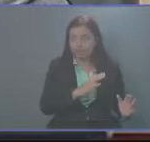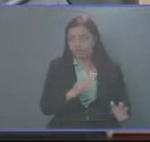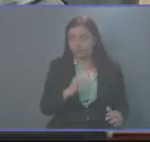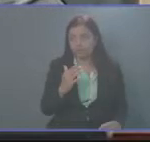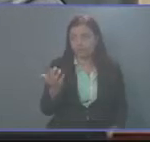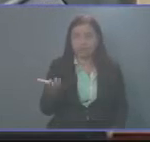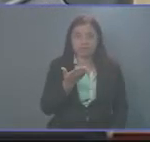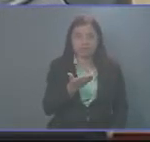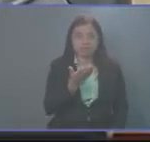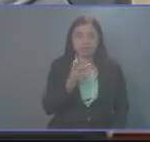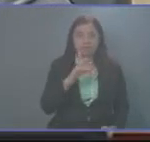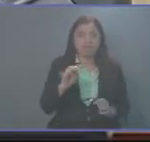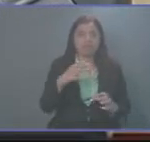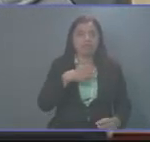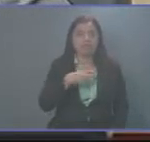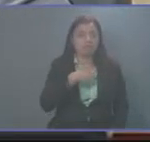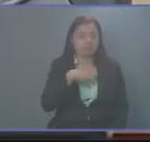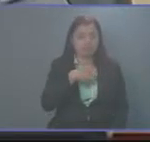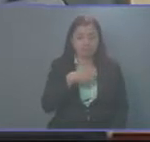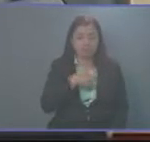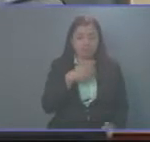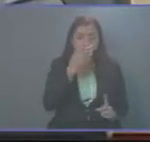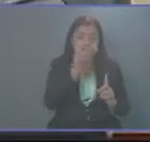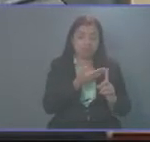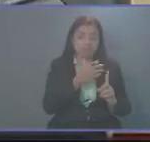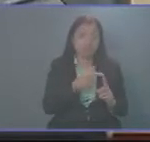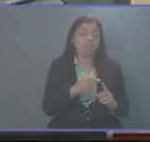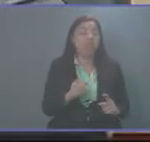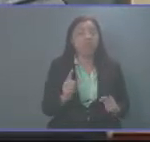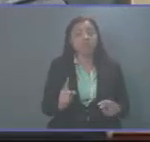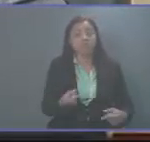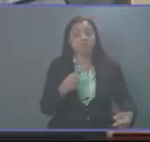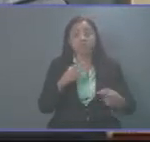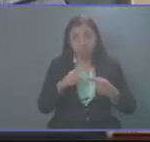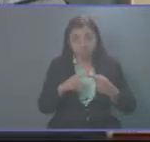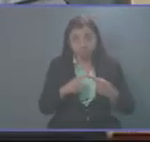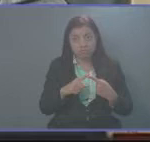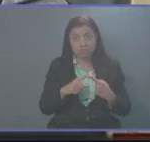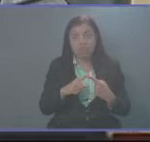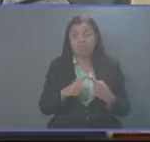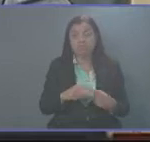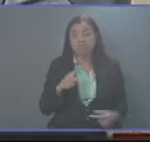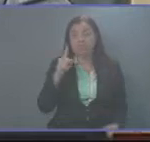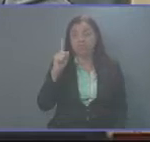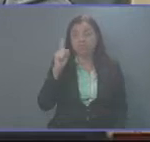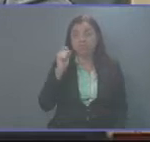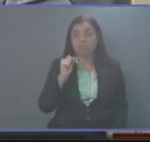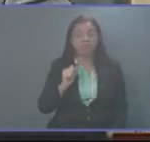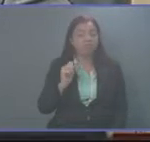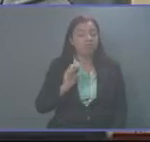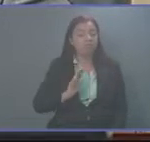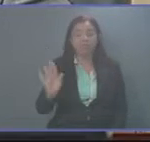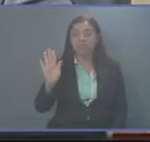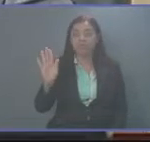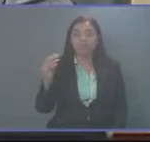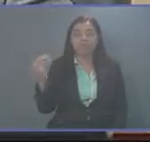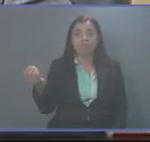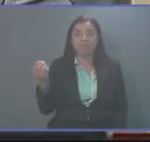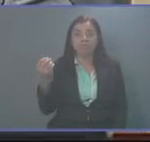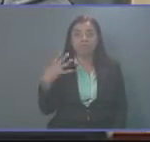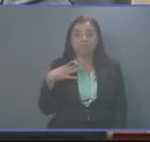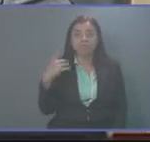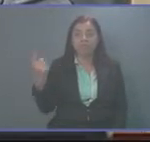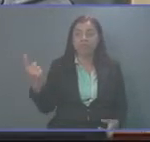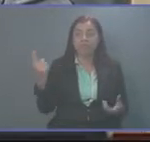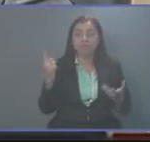algún tipo de denuncias que pesan sobre él. Primero, porque nunca nos pidió alguna